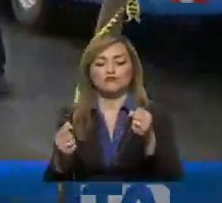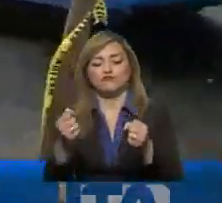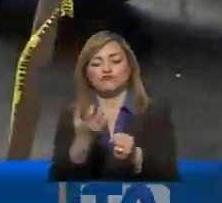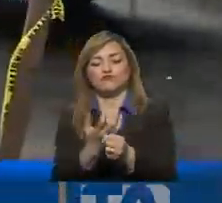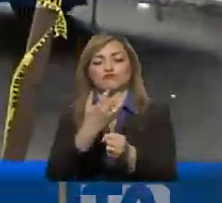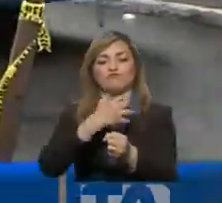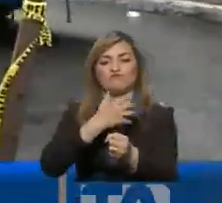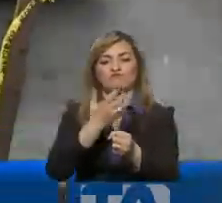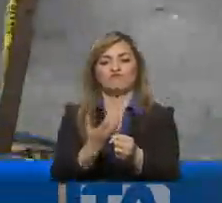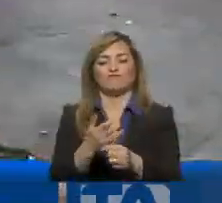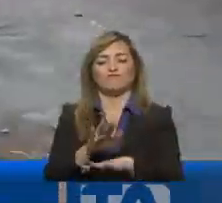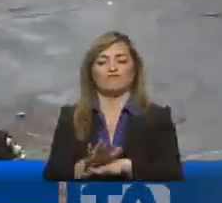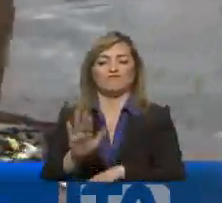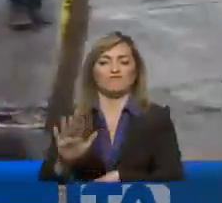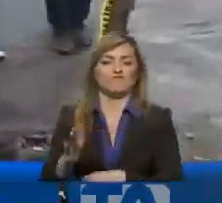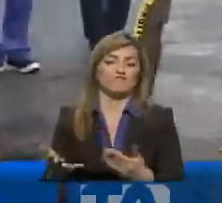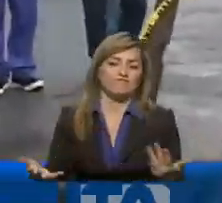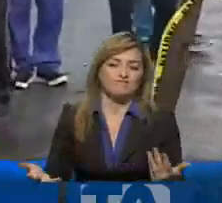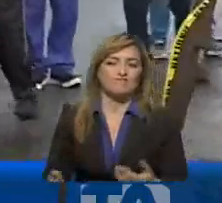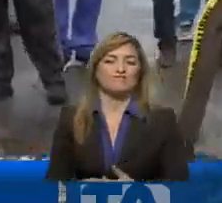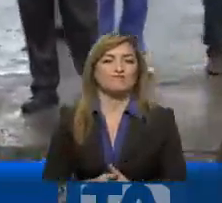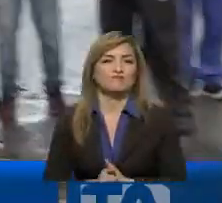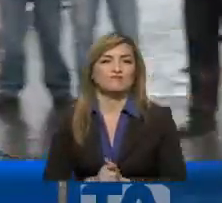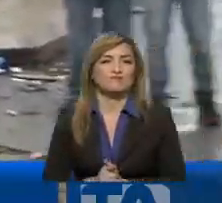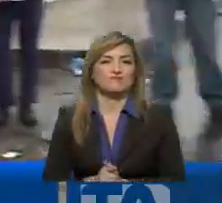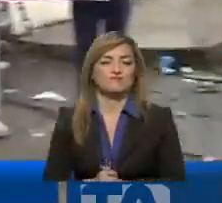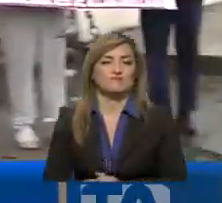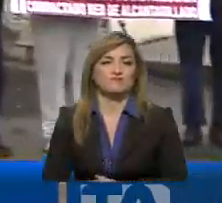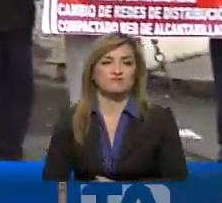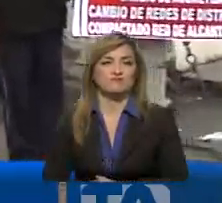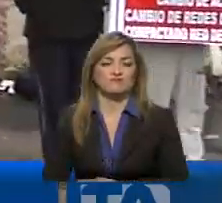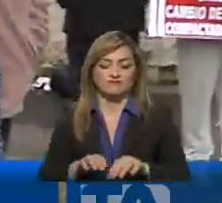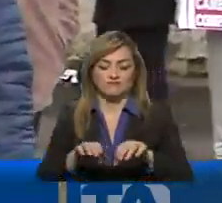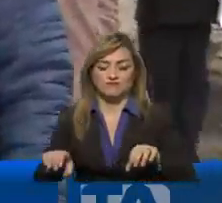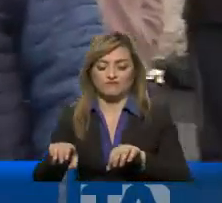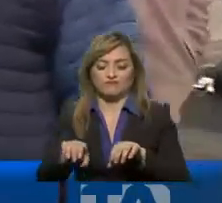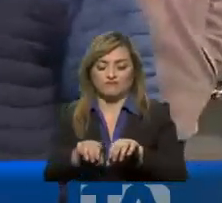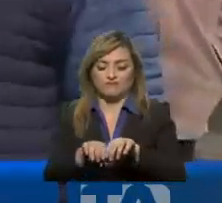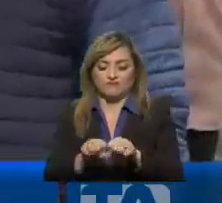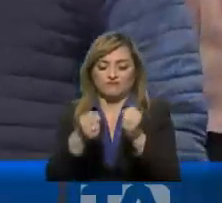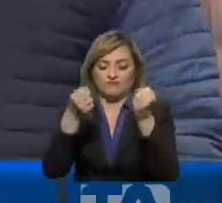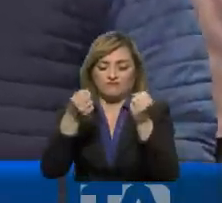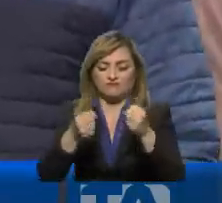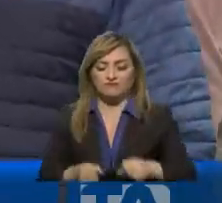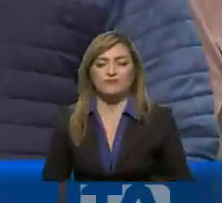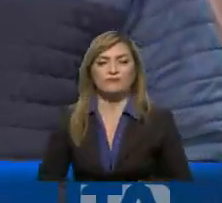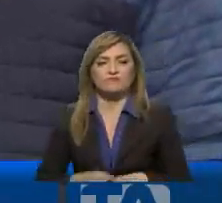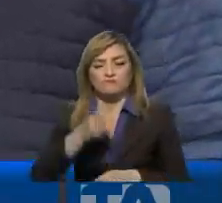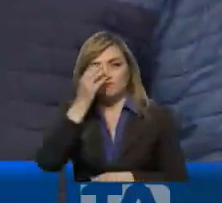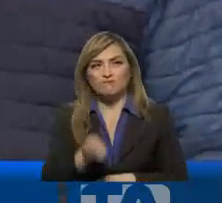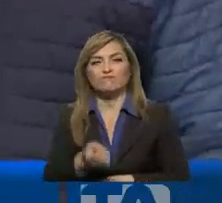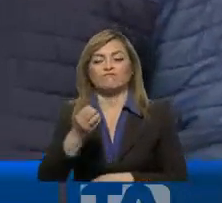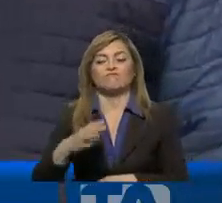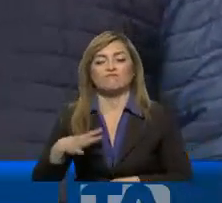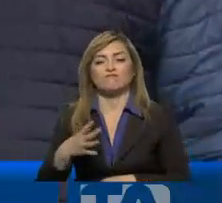las volquetas provocan justamente que se rompan las tuberías y que se ocasionen este tipo de agujeros. Muy buenos días, mi